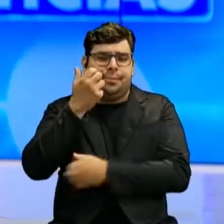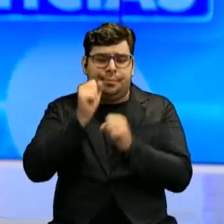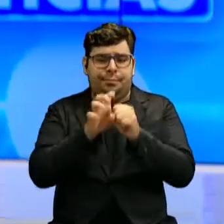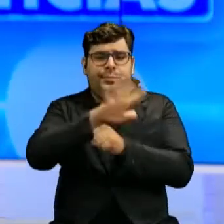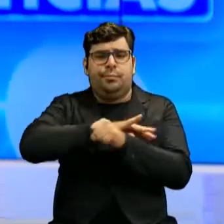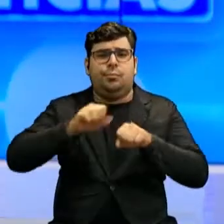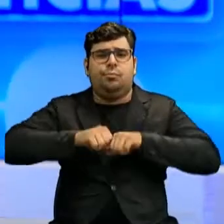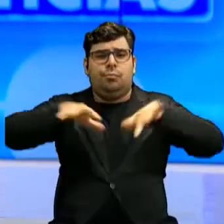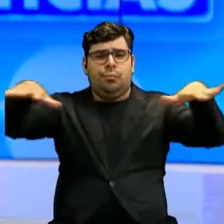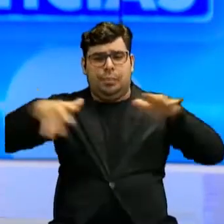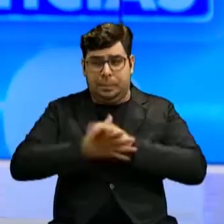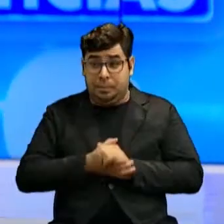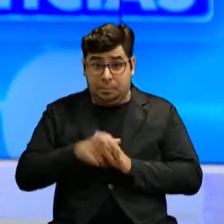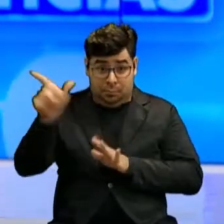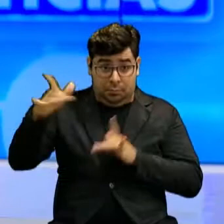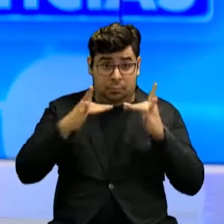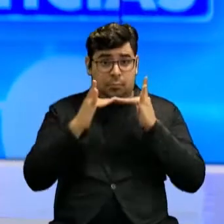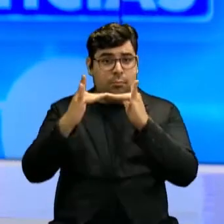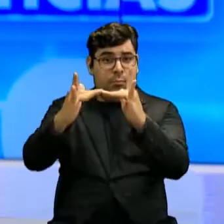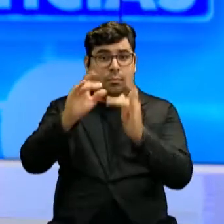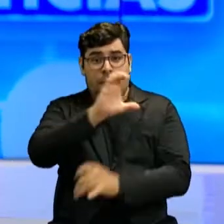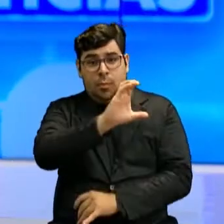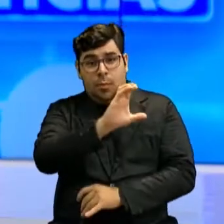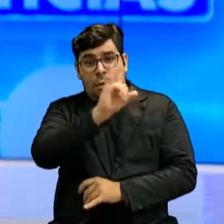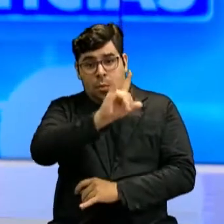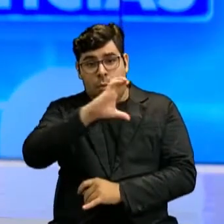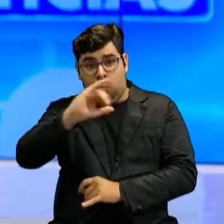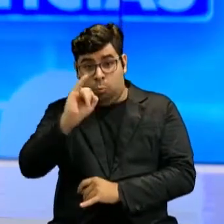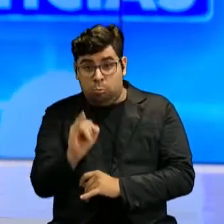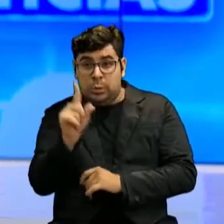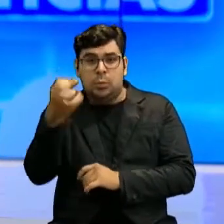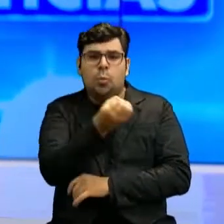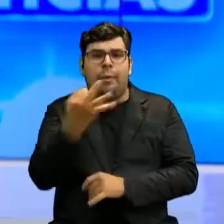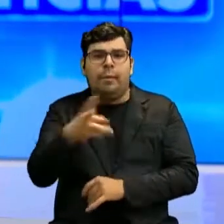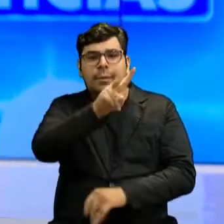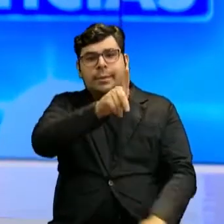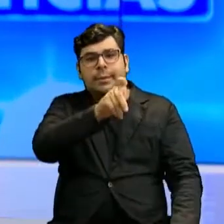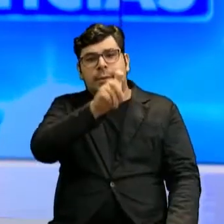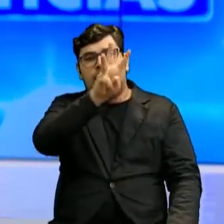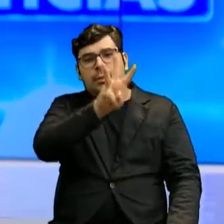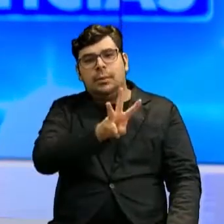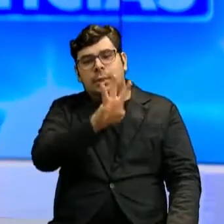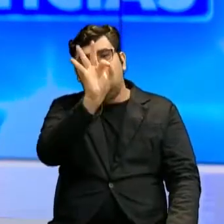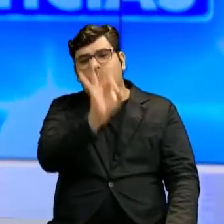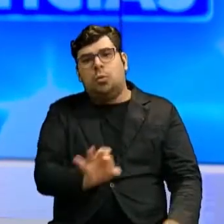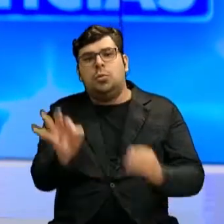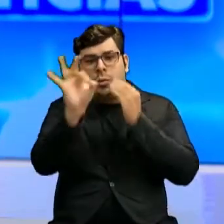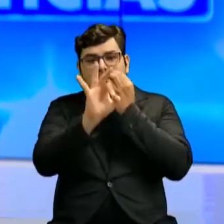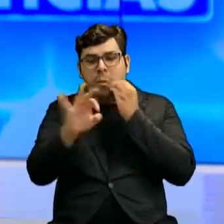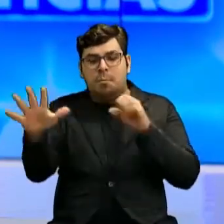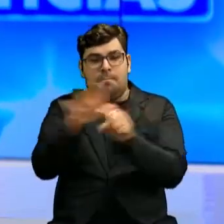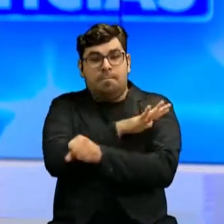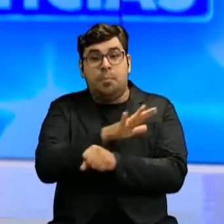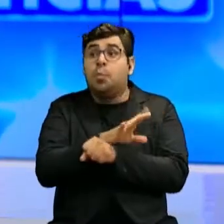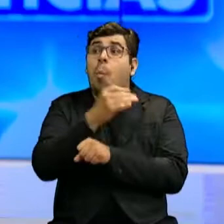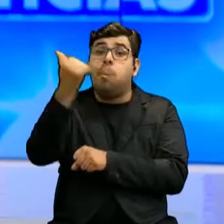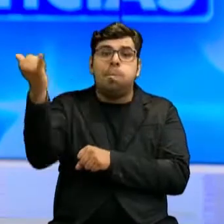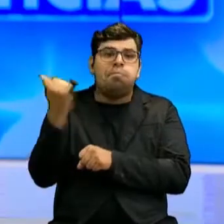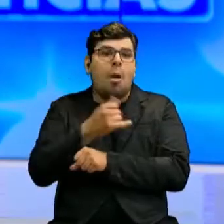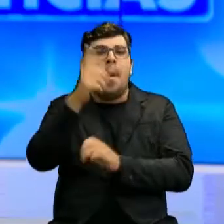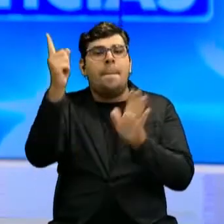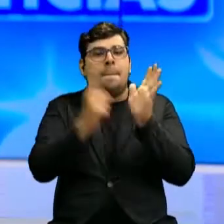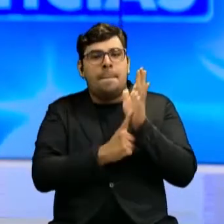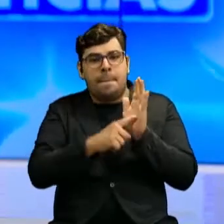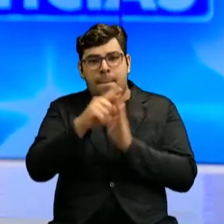para pacientes están en un 63% ocupadas. A la fecha y según el último reporte, hay 1.756 casos en el